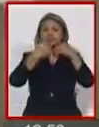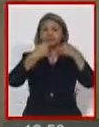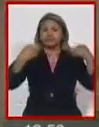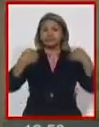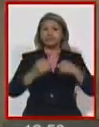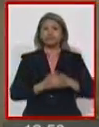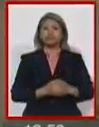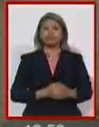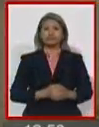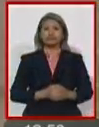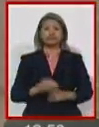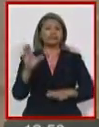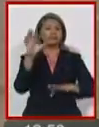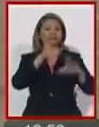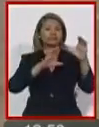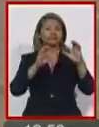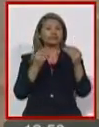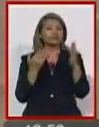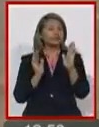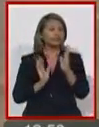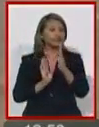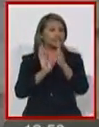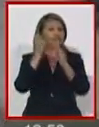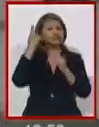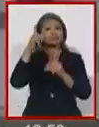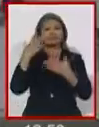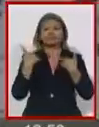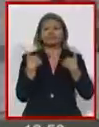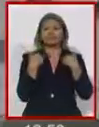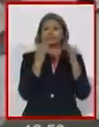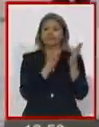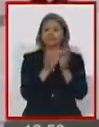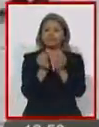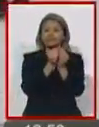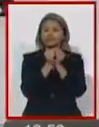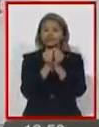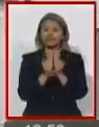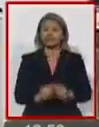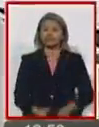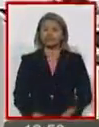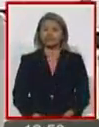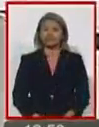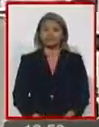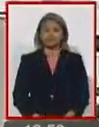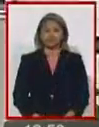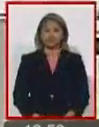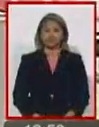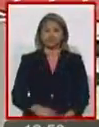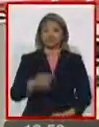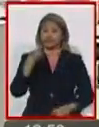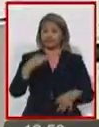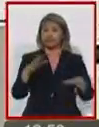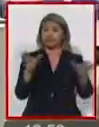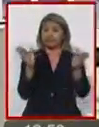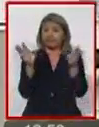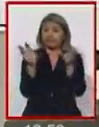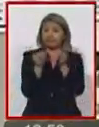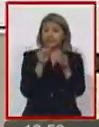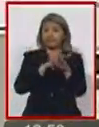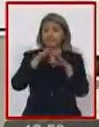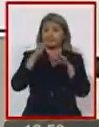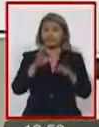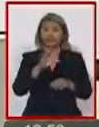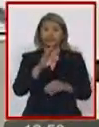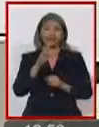paralelo, al cual se buscará un acercamiento para tomar medidas en conjunto. Pero si se llegara a acatar un paro a